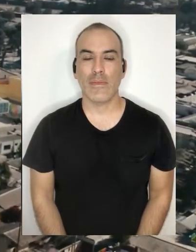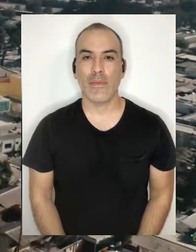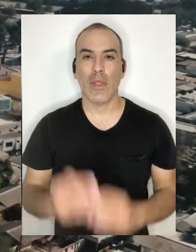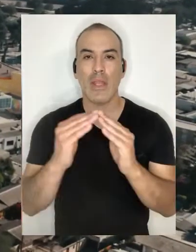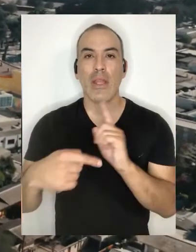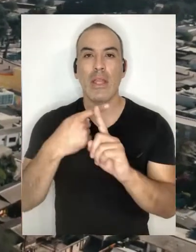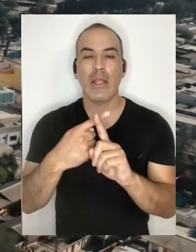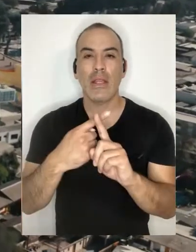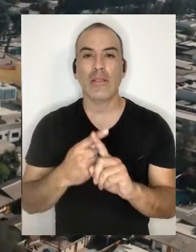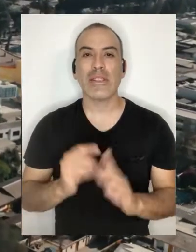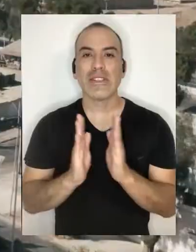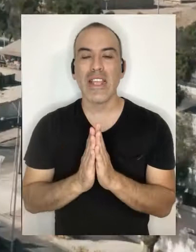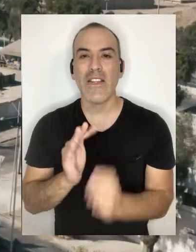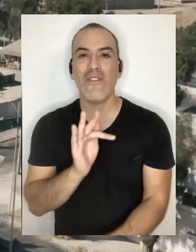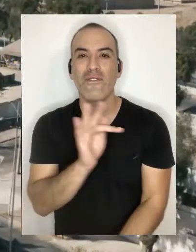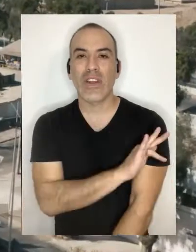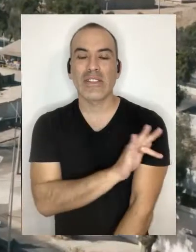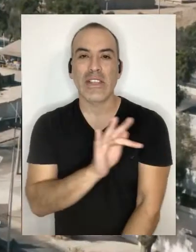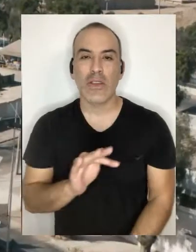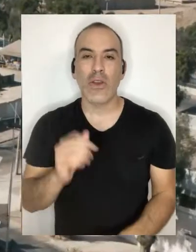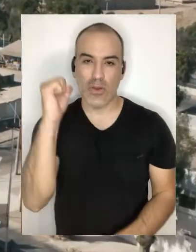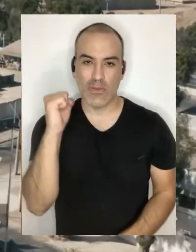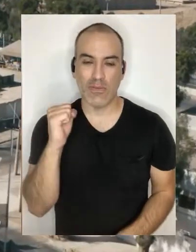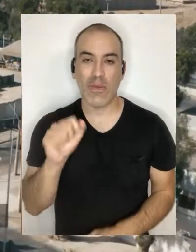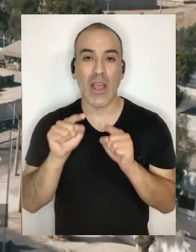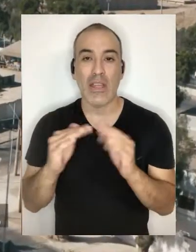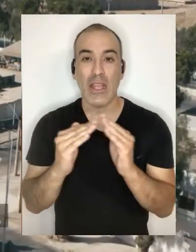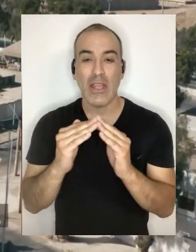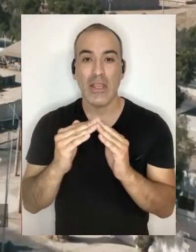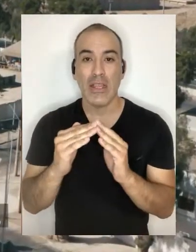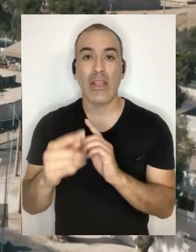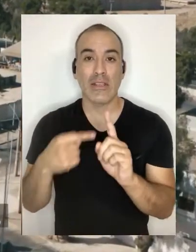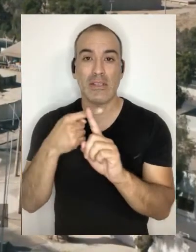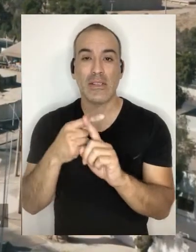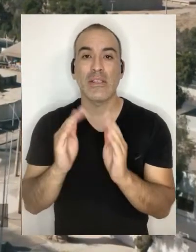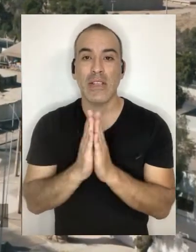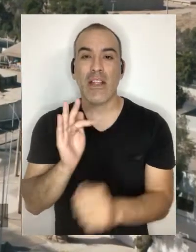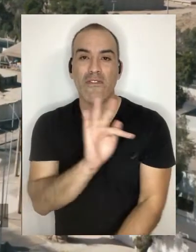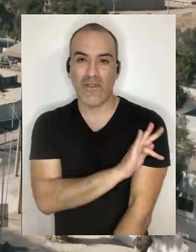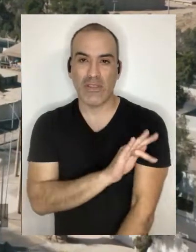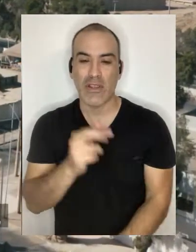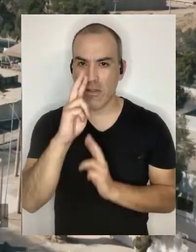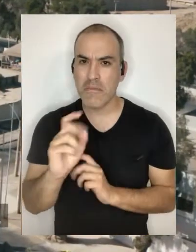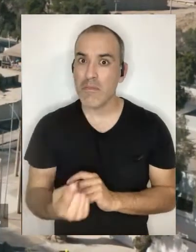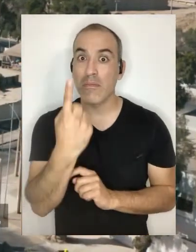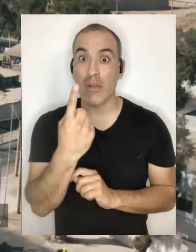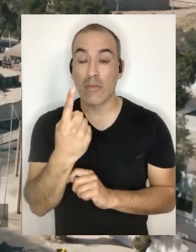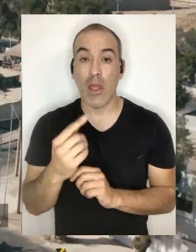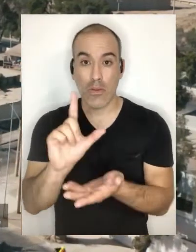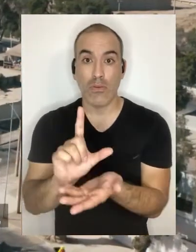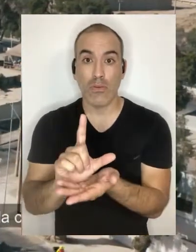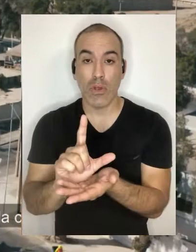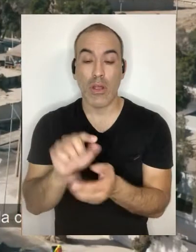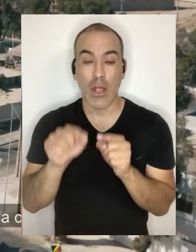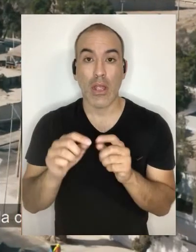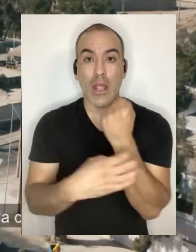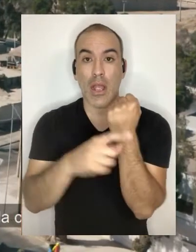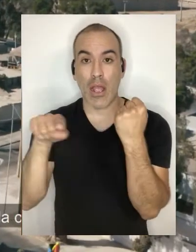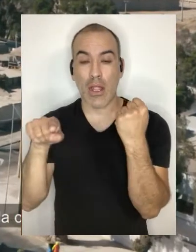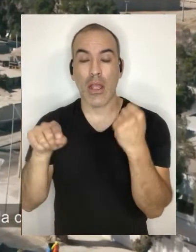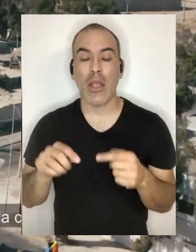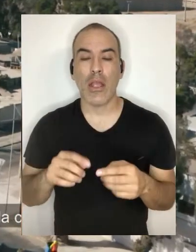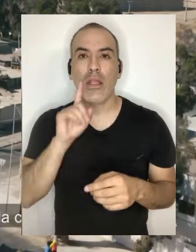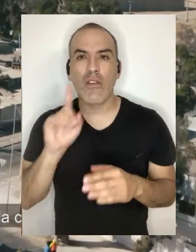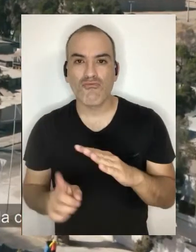Iglesia de San Francisco. La iglesia de San Francisco, reconocida como el primer templo de Atacama, fue